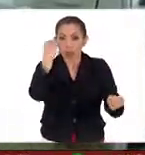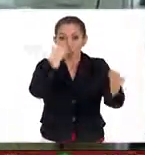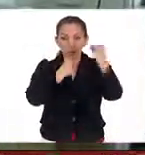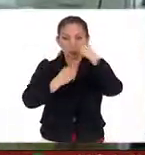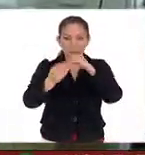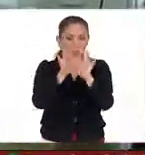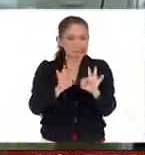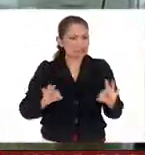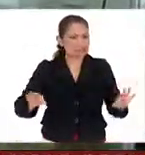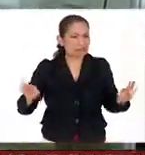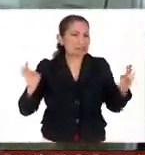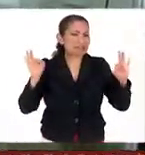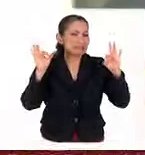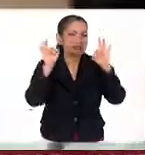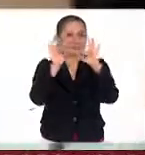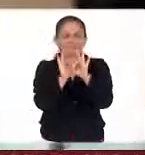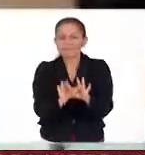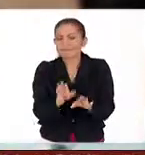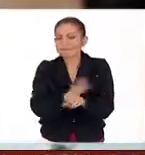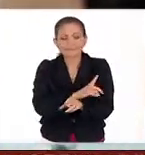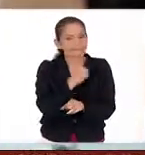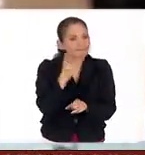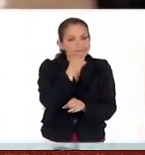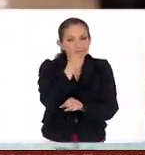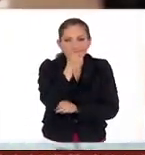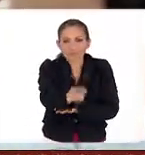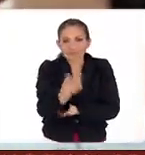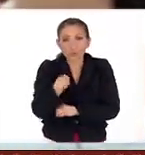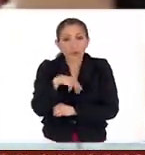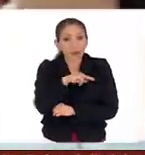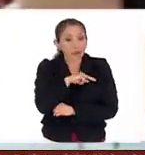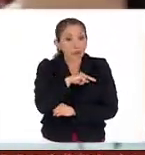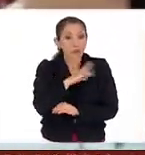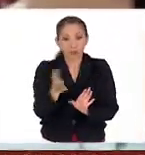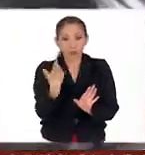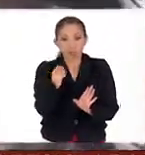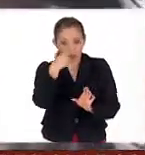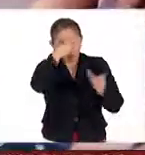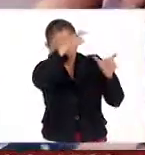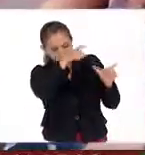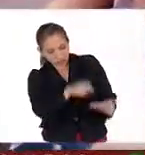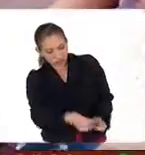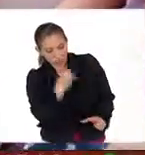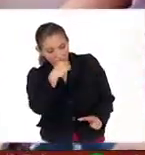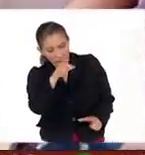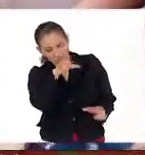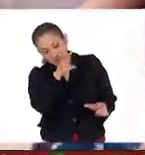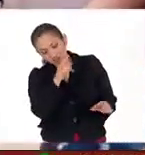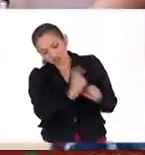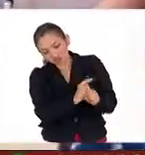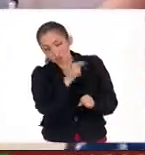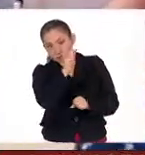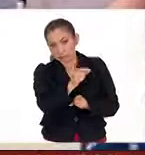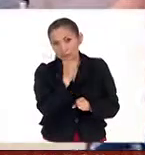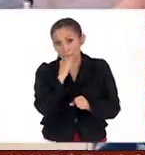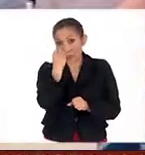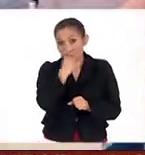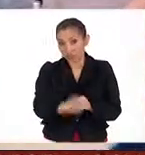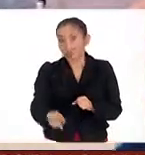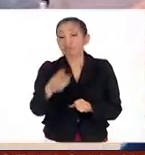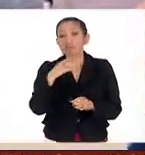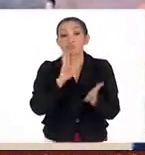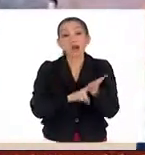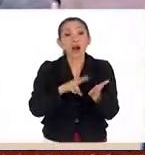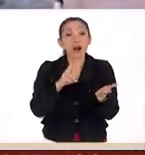alimentación es un tema muy importante porque decimos que nosotros somos lo que comemos. En realidad, la alimentación también tiene una repercusión